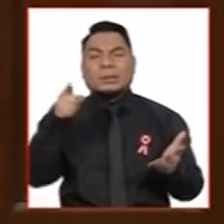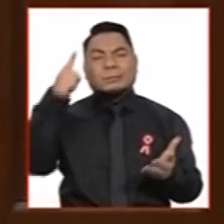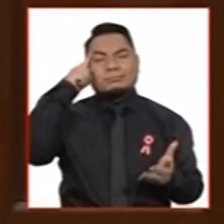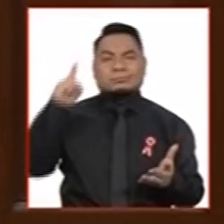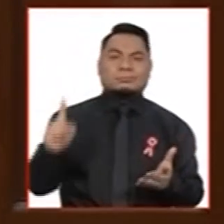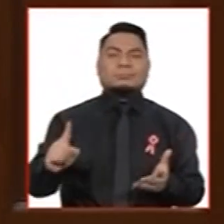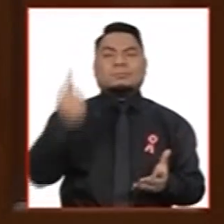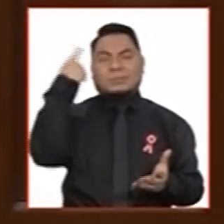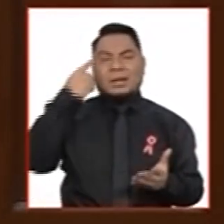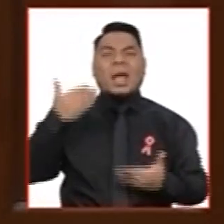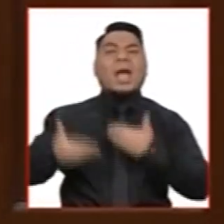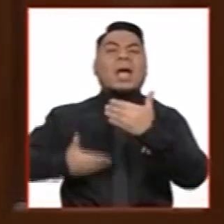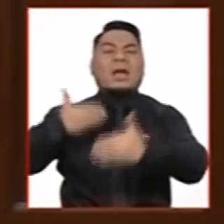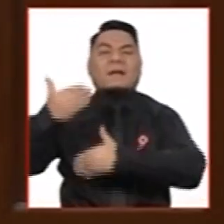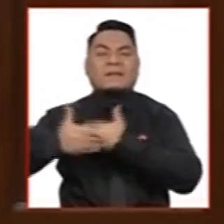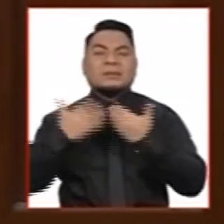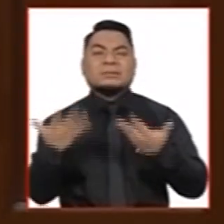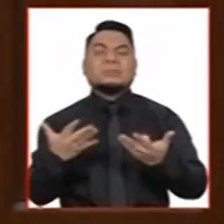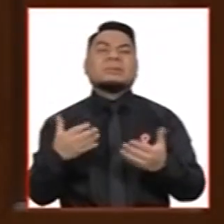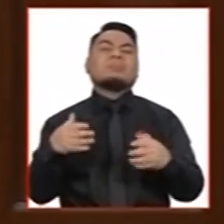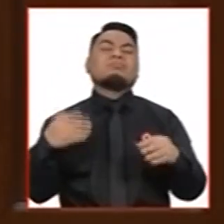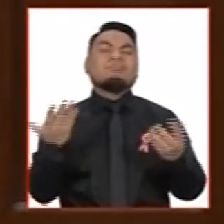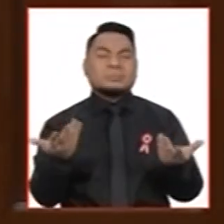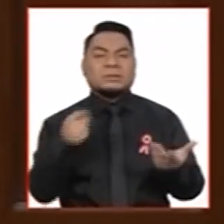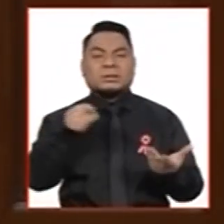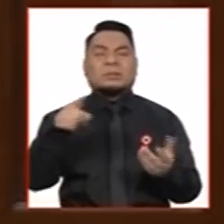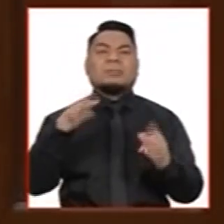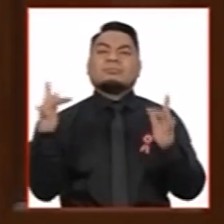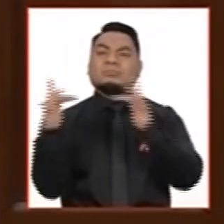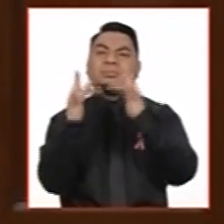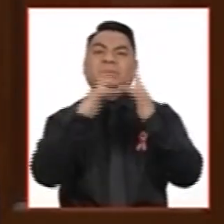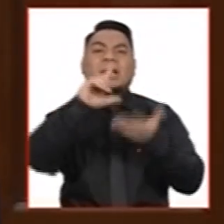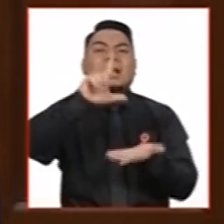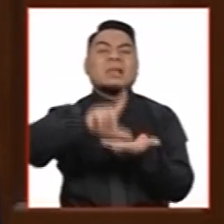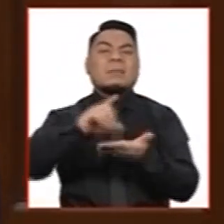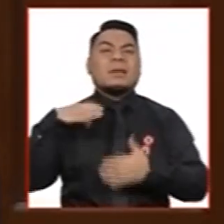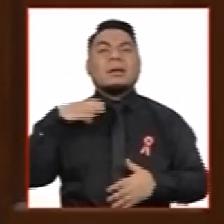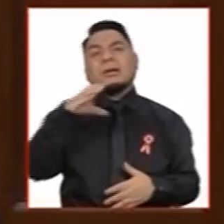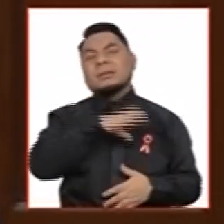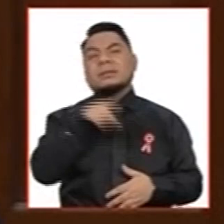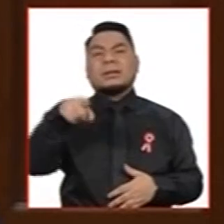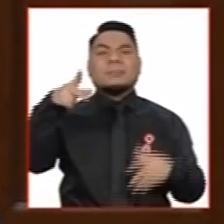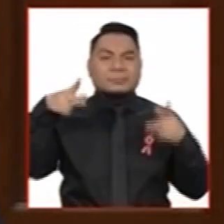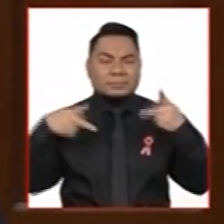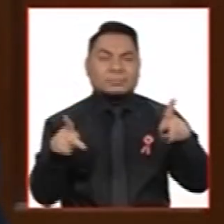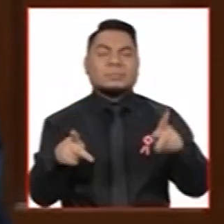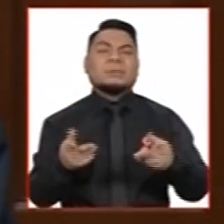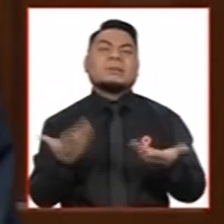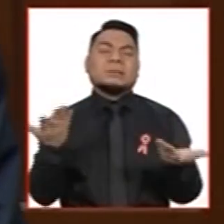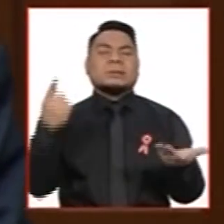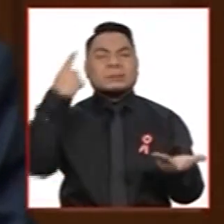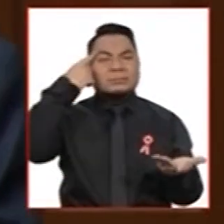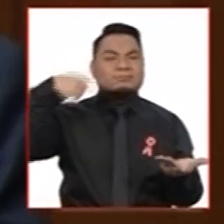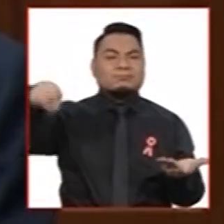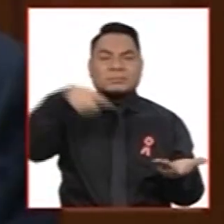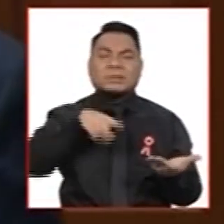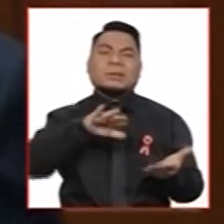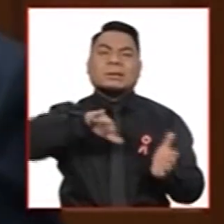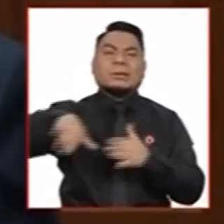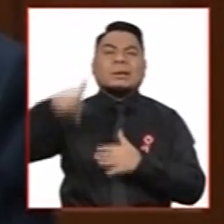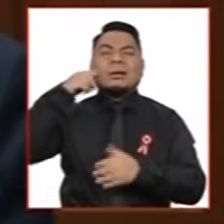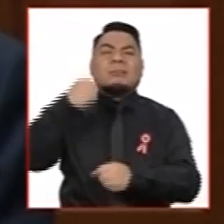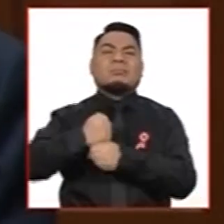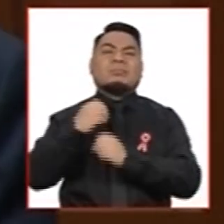avanzar con el proceso de concesiones de la red de lima-callao lo que permitirá dejar atrás el modelo